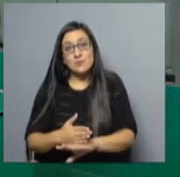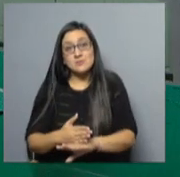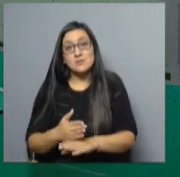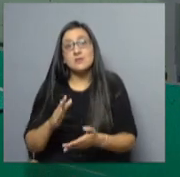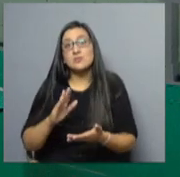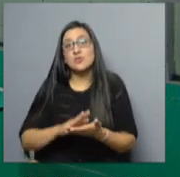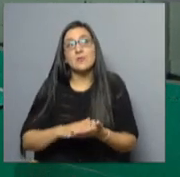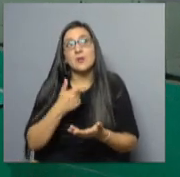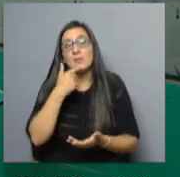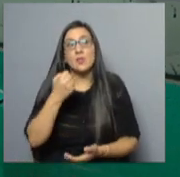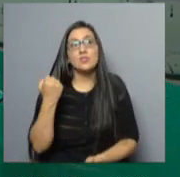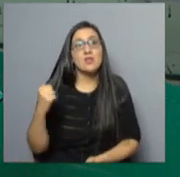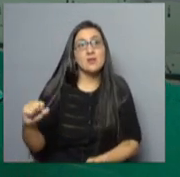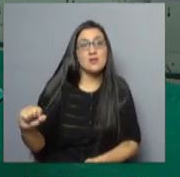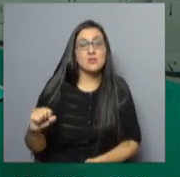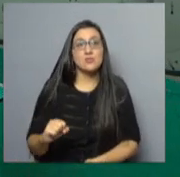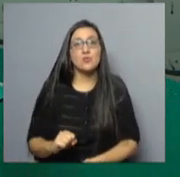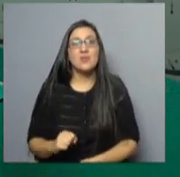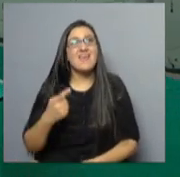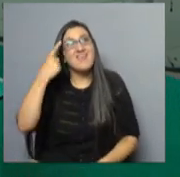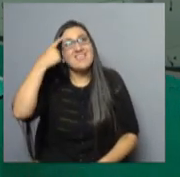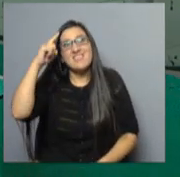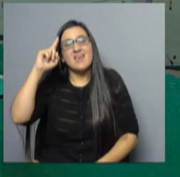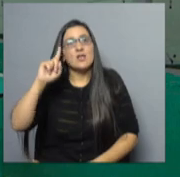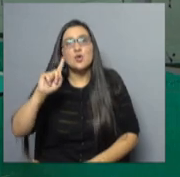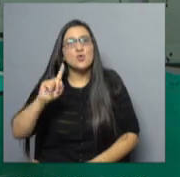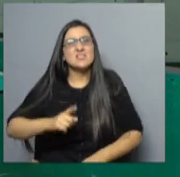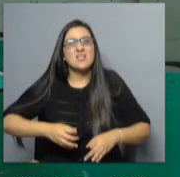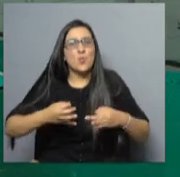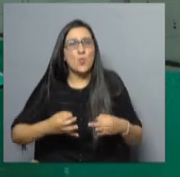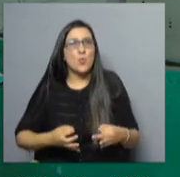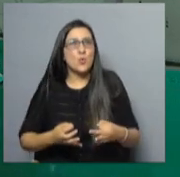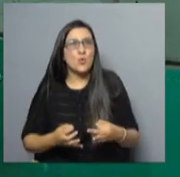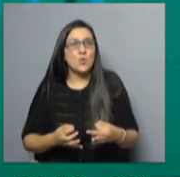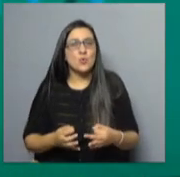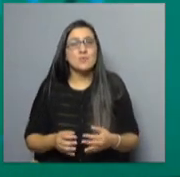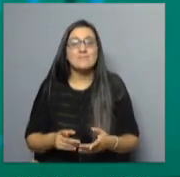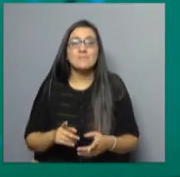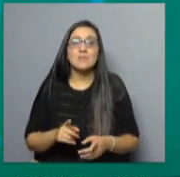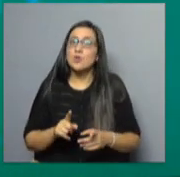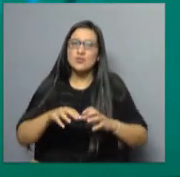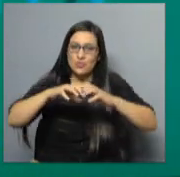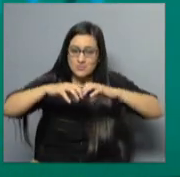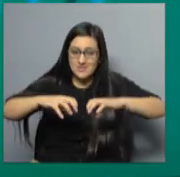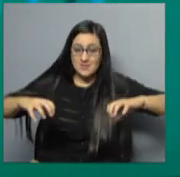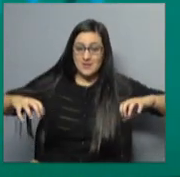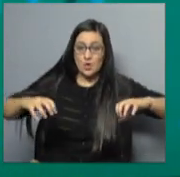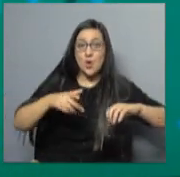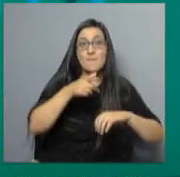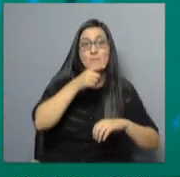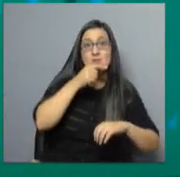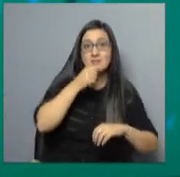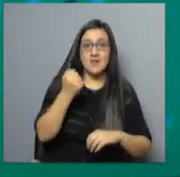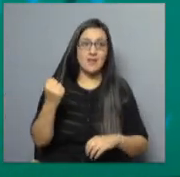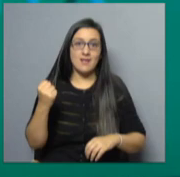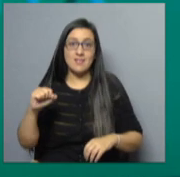fenómenos del delito sobre la percepción de inseguridad también ha tenido consecuencias que no es un campo separado la policía